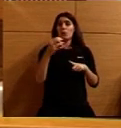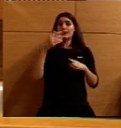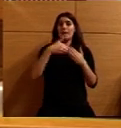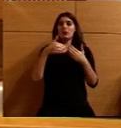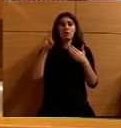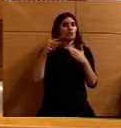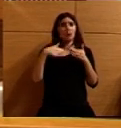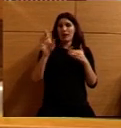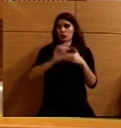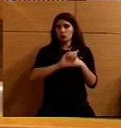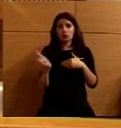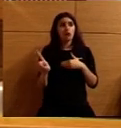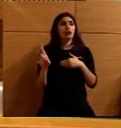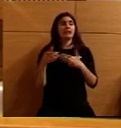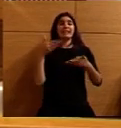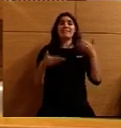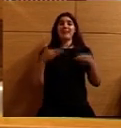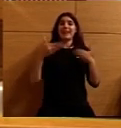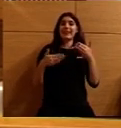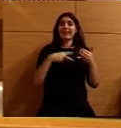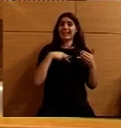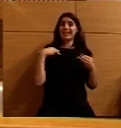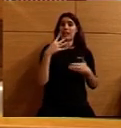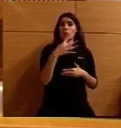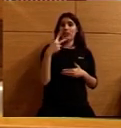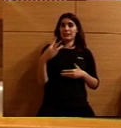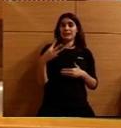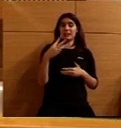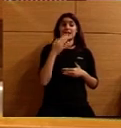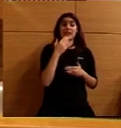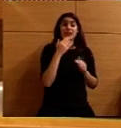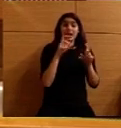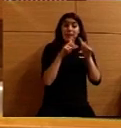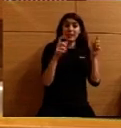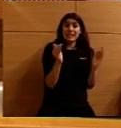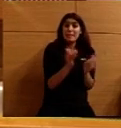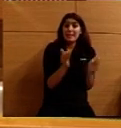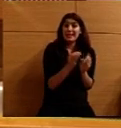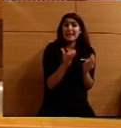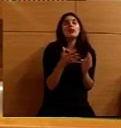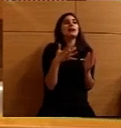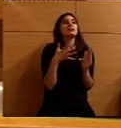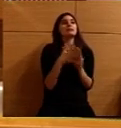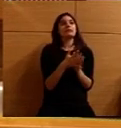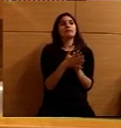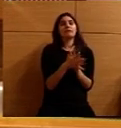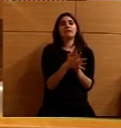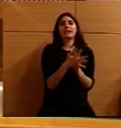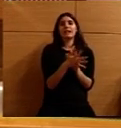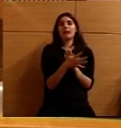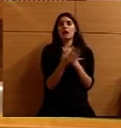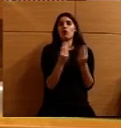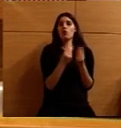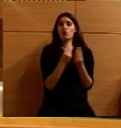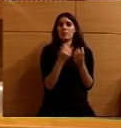de euros y su balance general es inferior a los 43. Se considera pequeña empresa aquella cuya... que cuenta con un